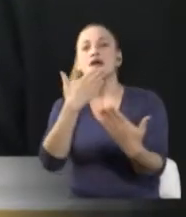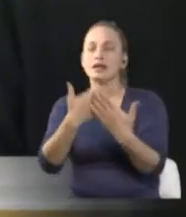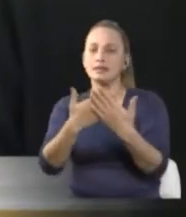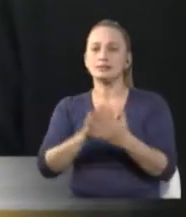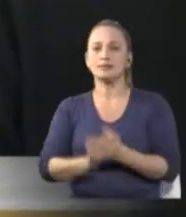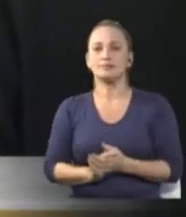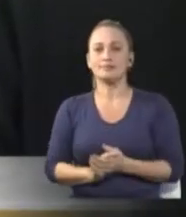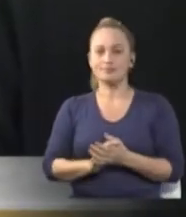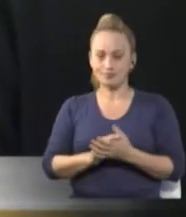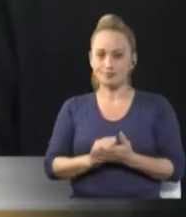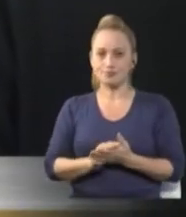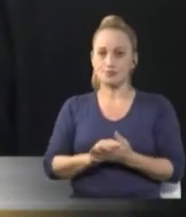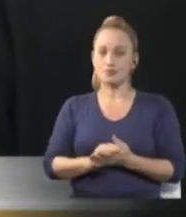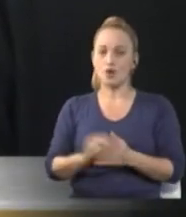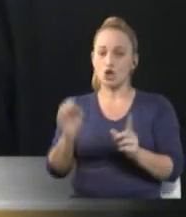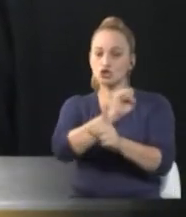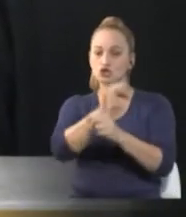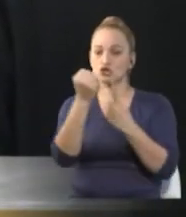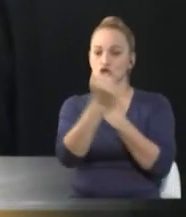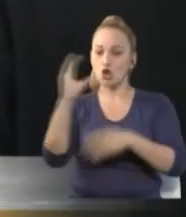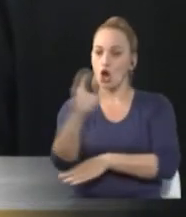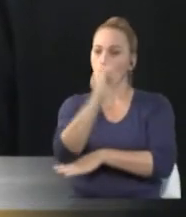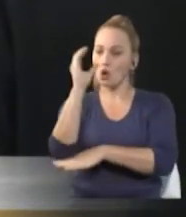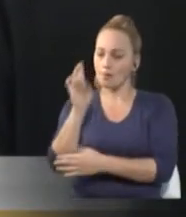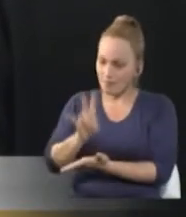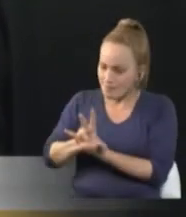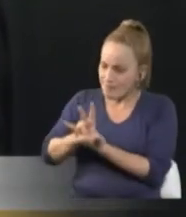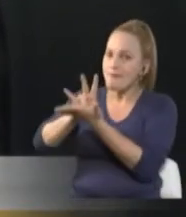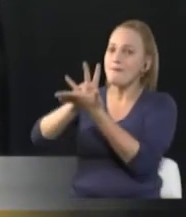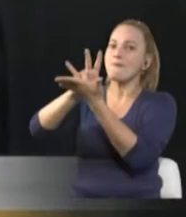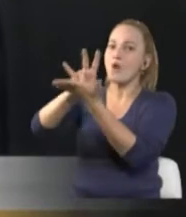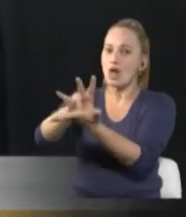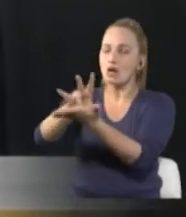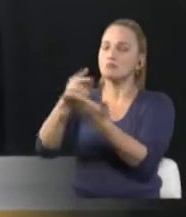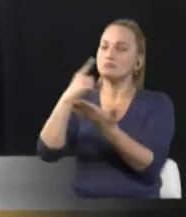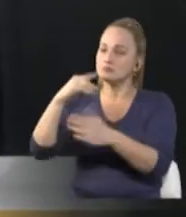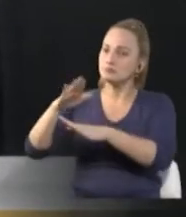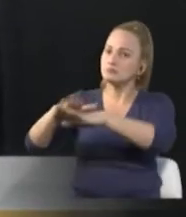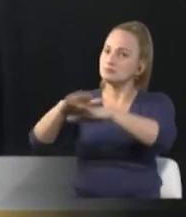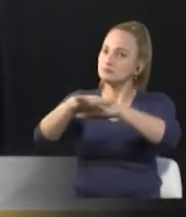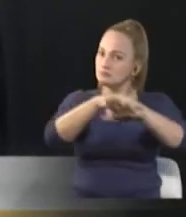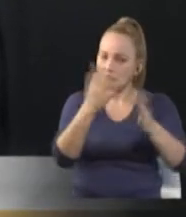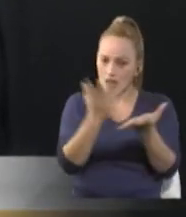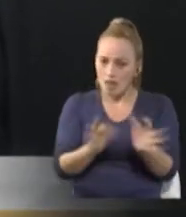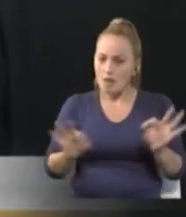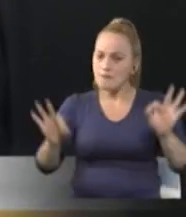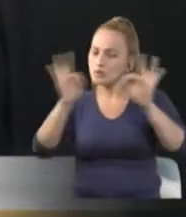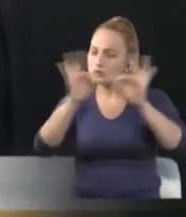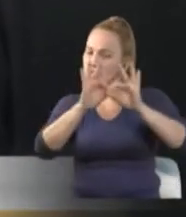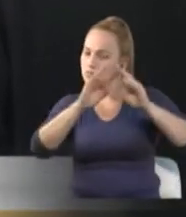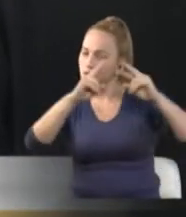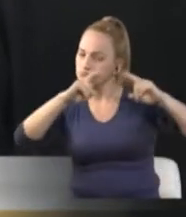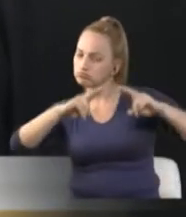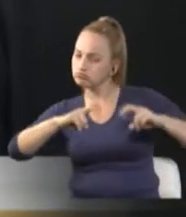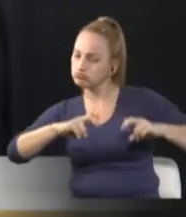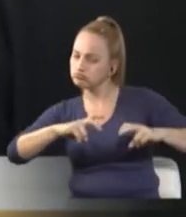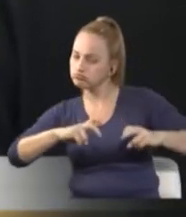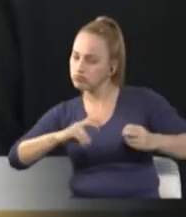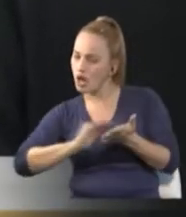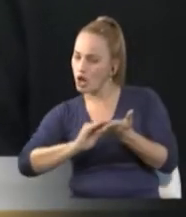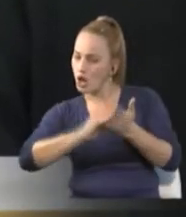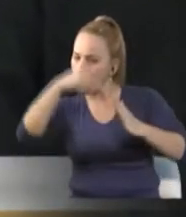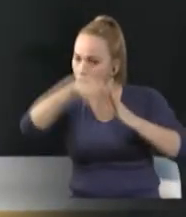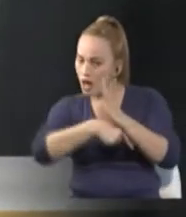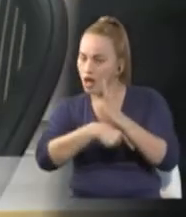El modelo de sociedad en Colombia está llamado a tener una revisión profunda. No